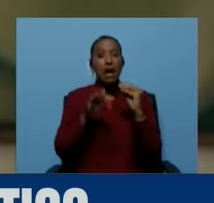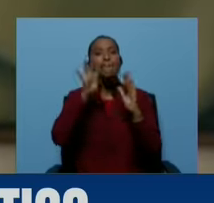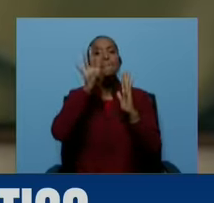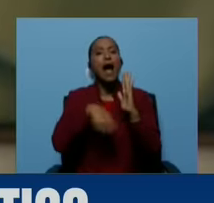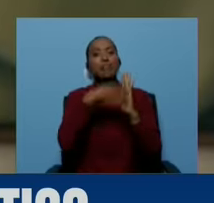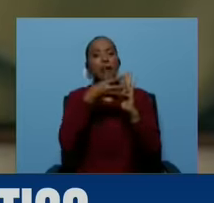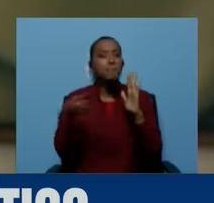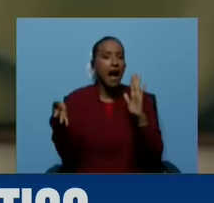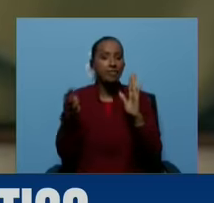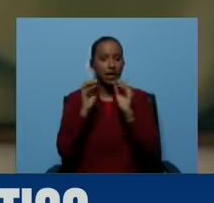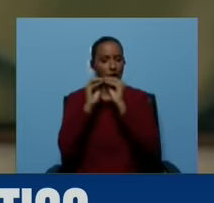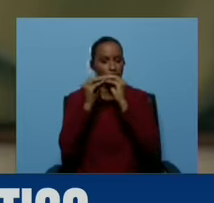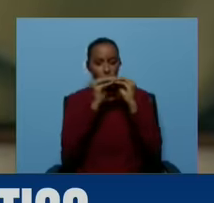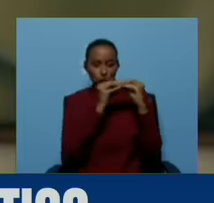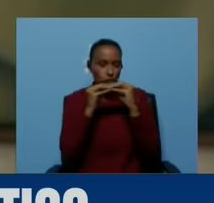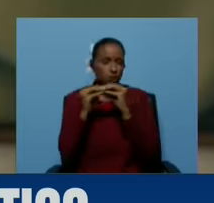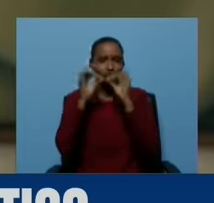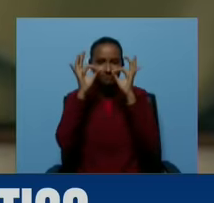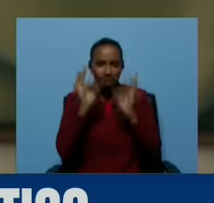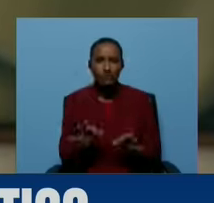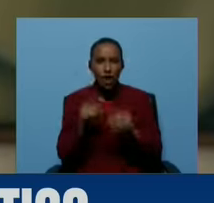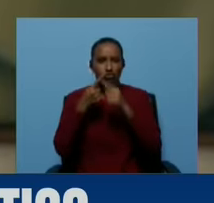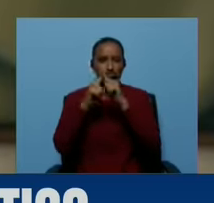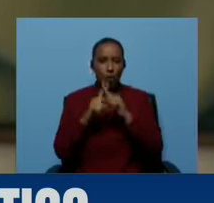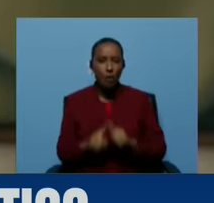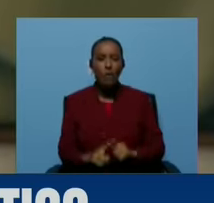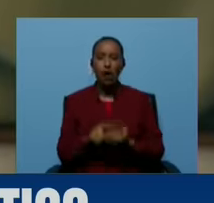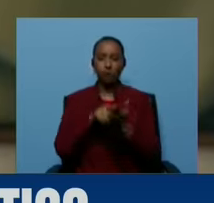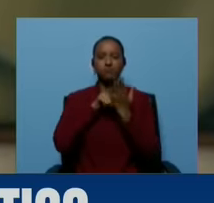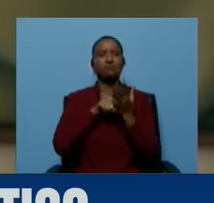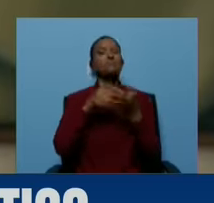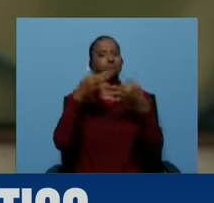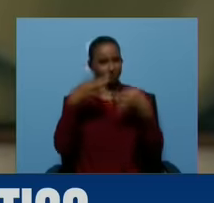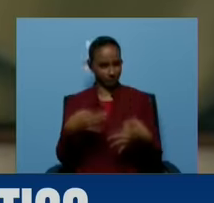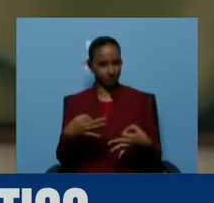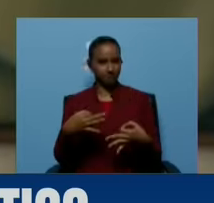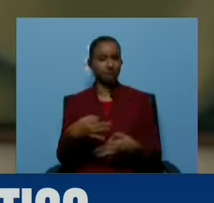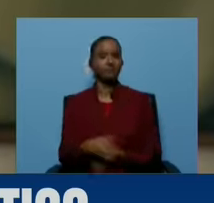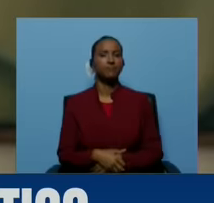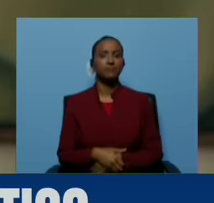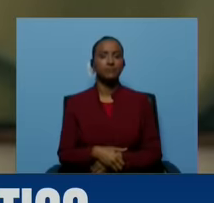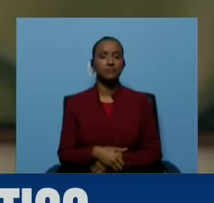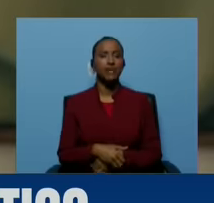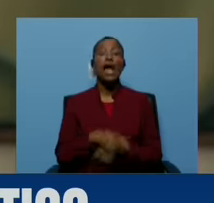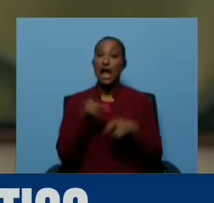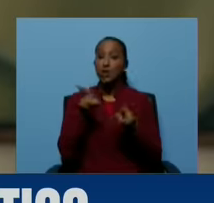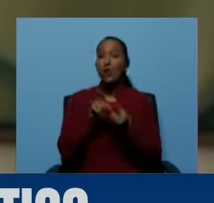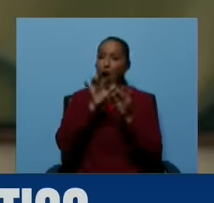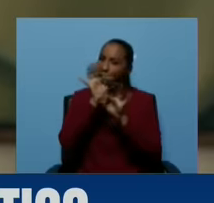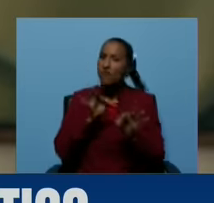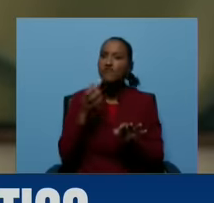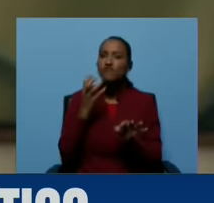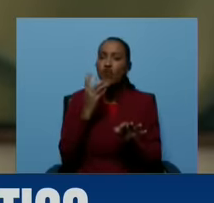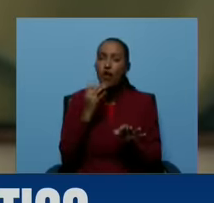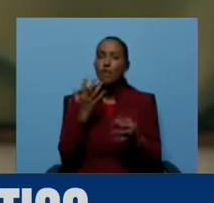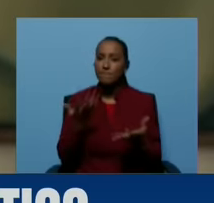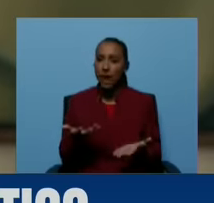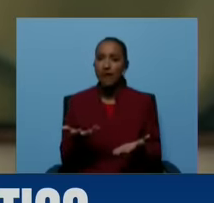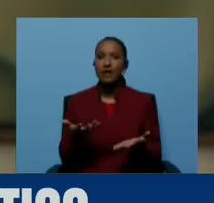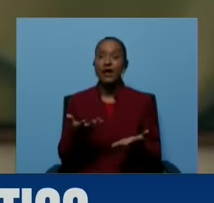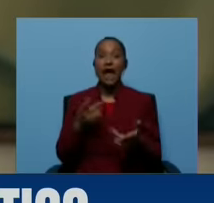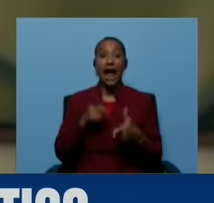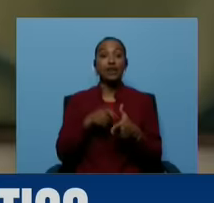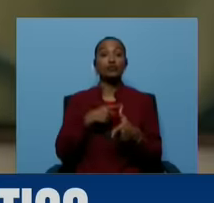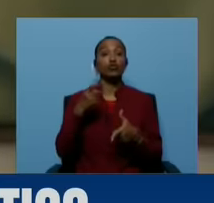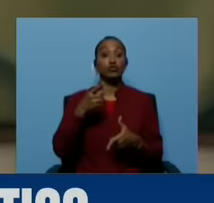dioses hablan por las matemáticas. el presidente Nicolás Maduro tomó una decisión